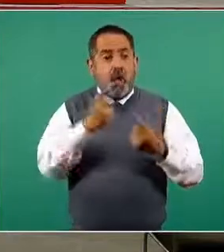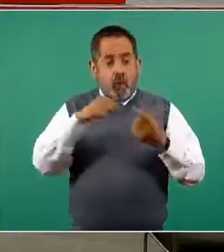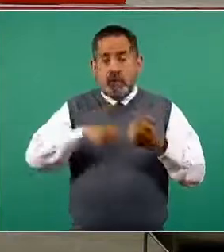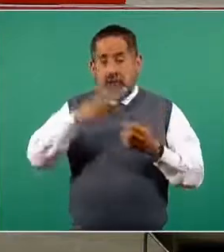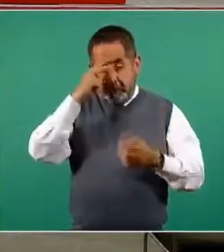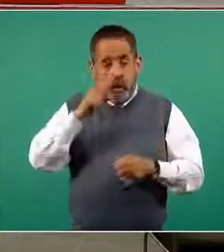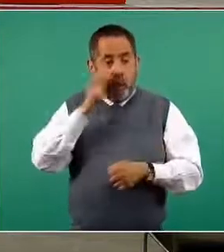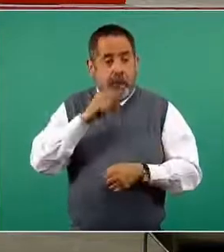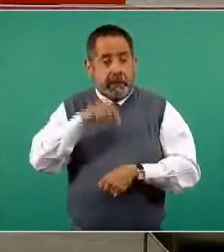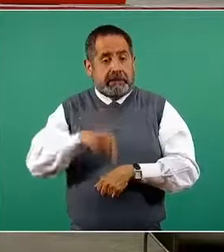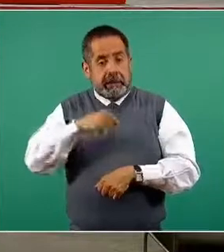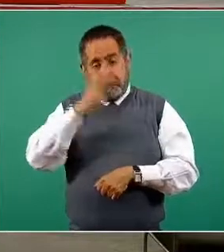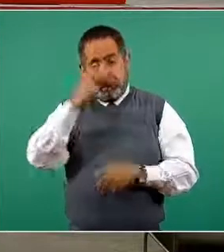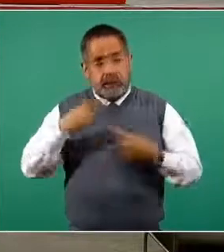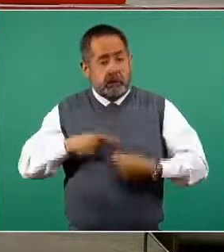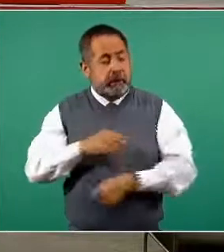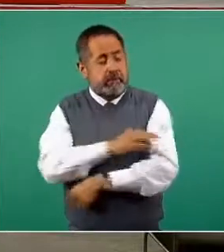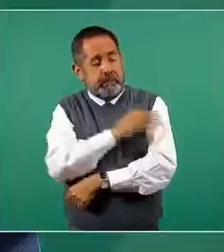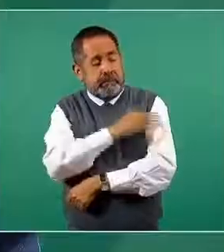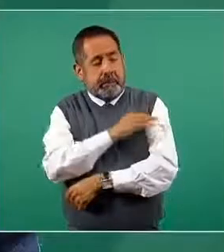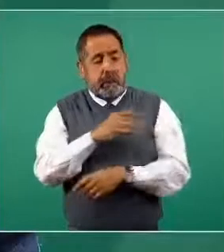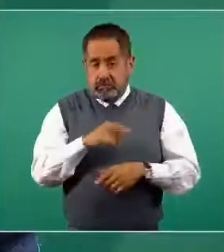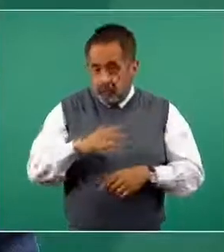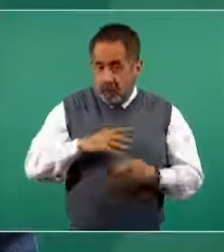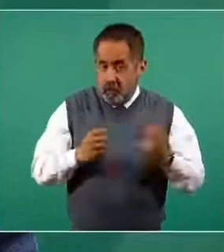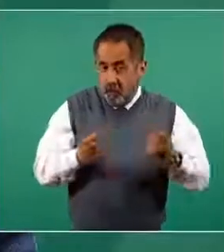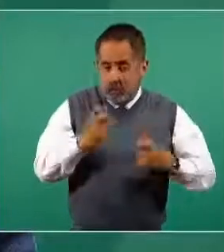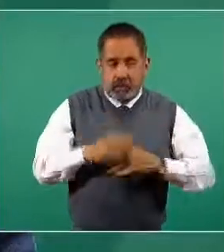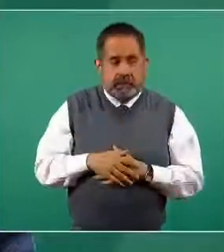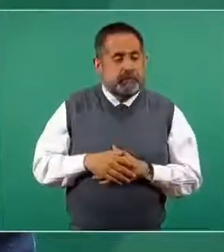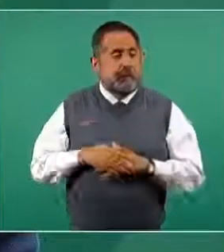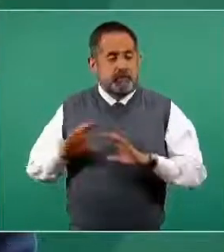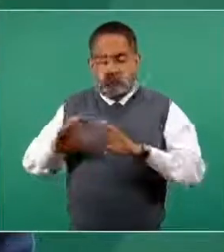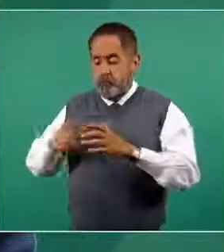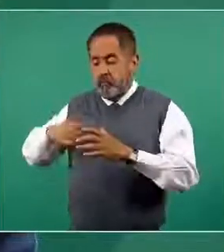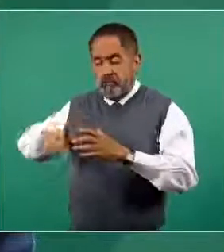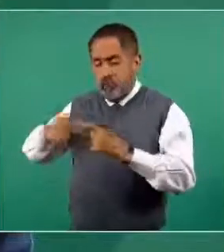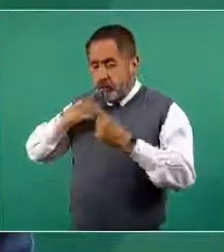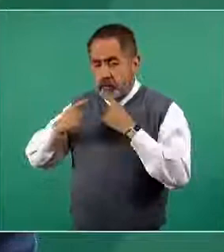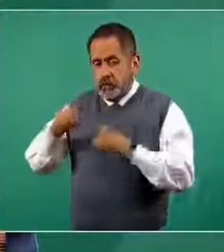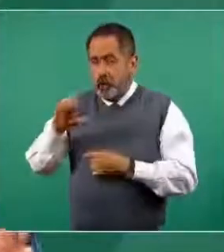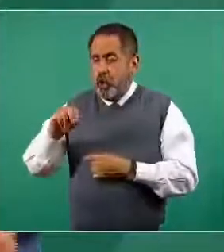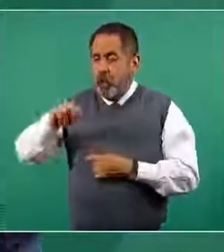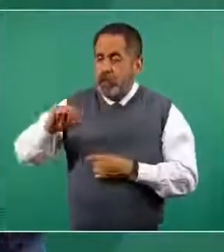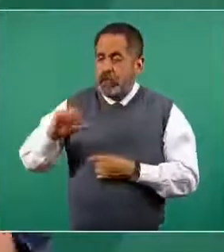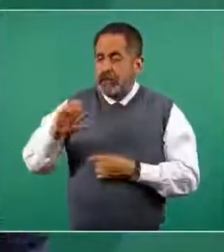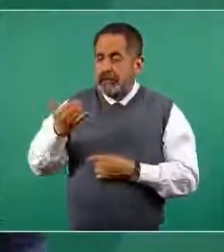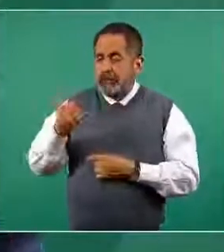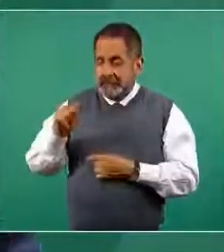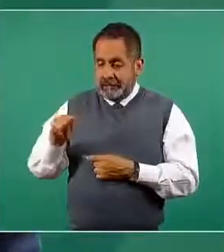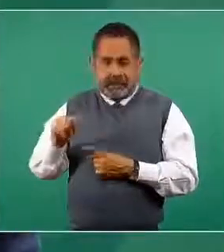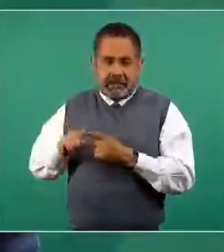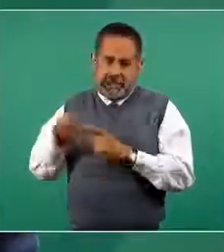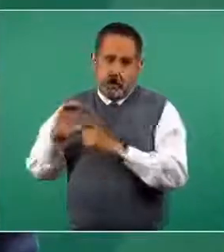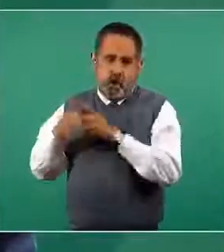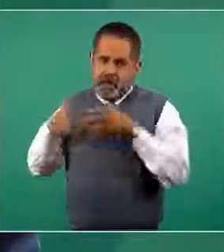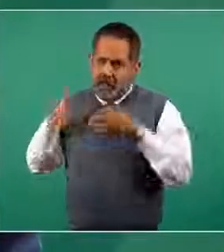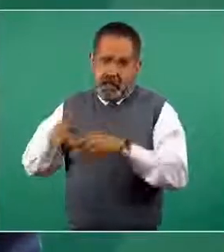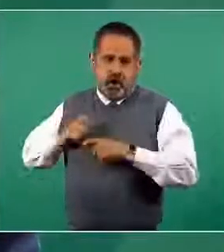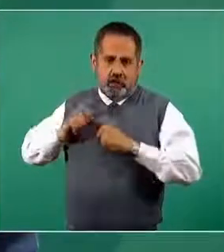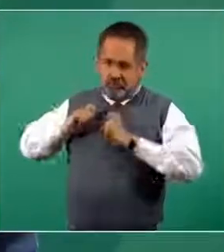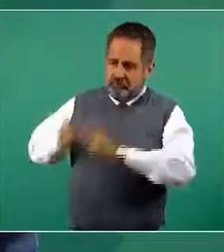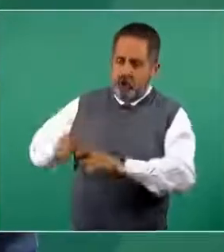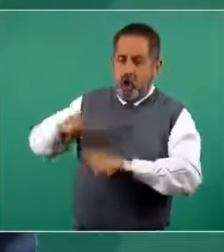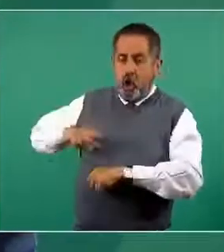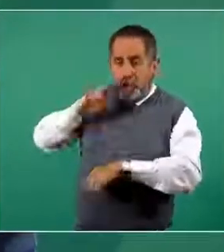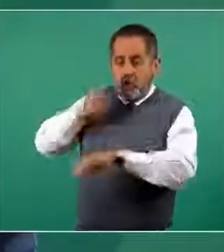México y tanto el Comité Científico de CONACYT, que es el comité destinado por el gobierno